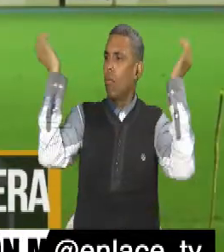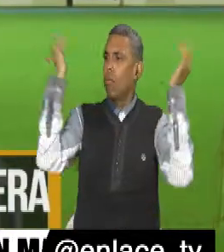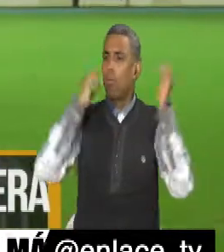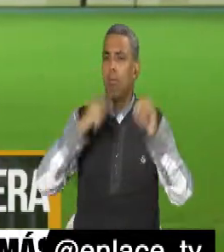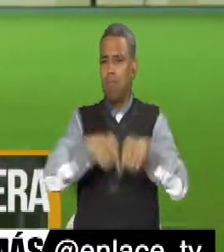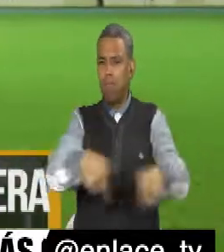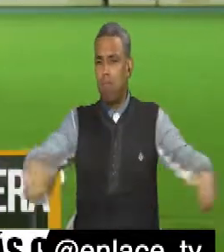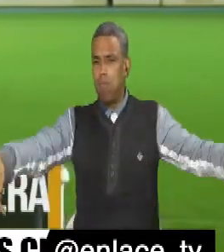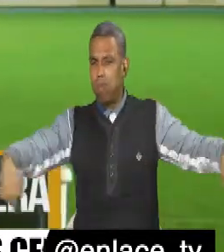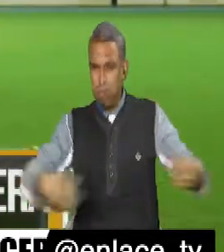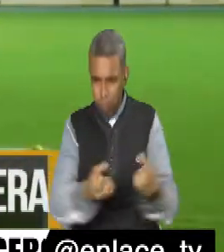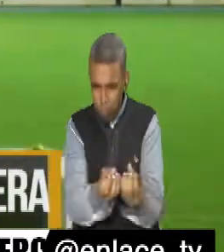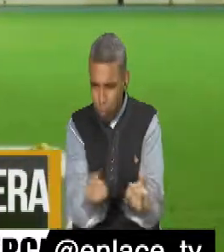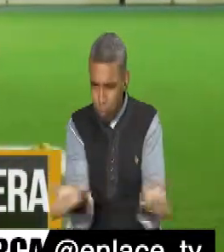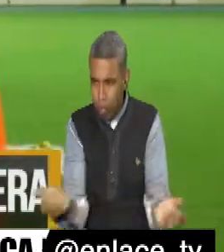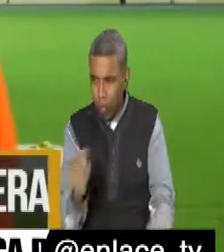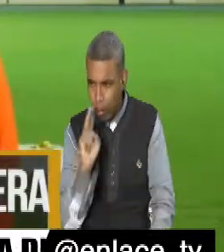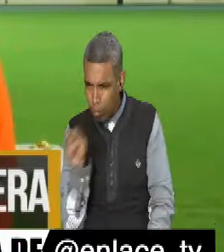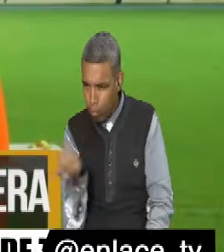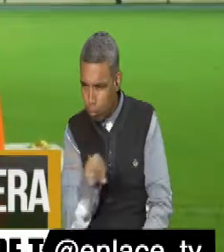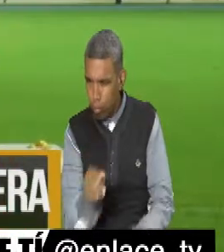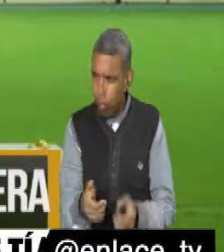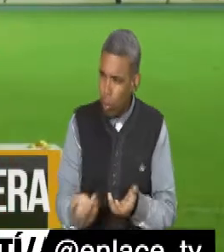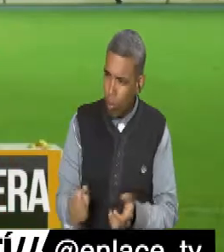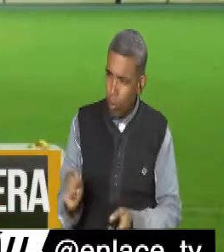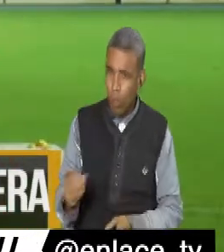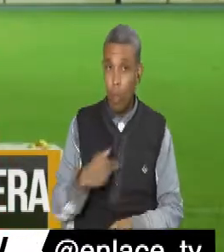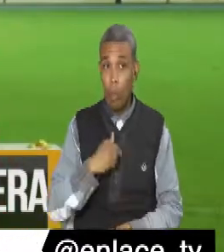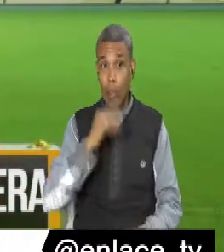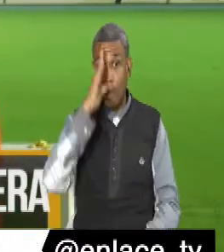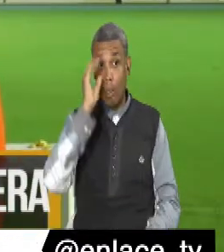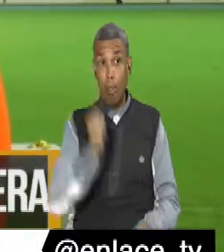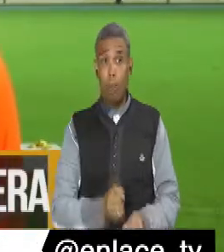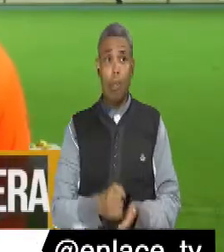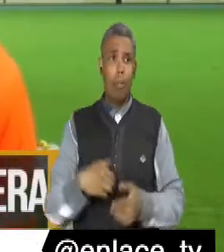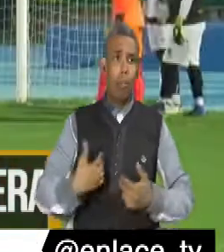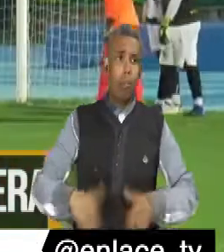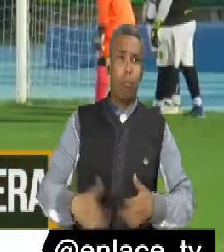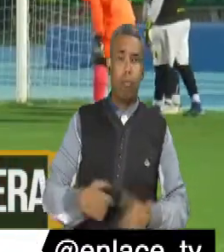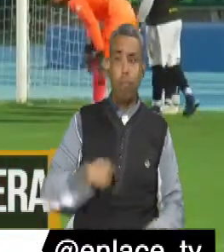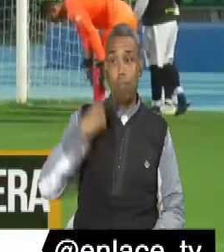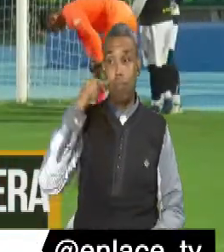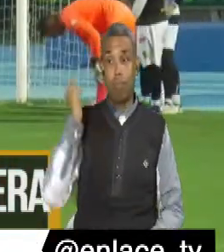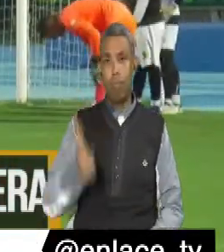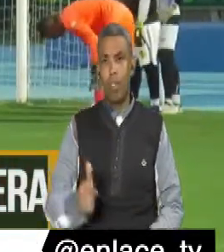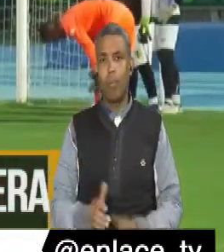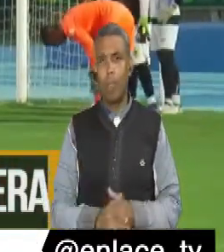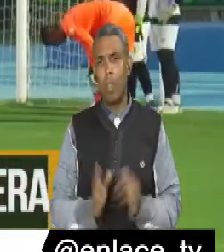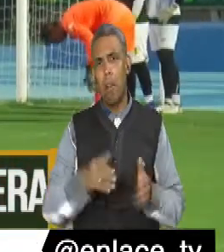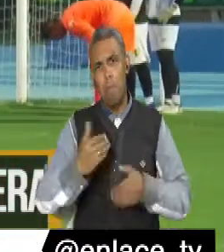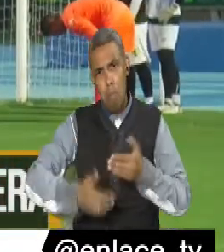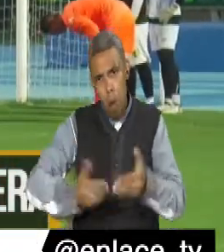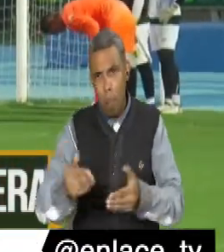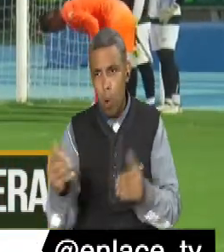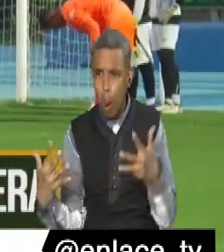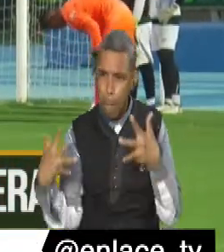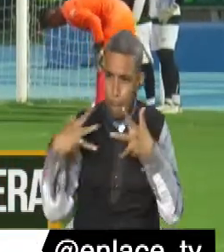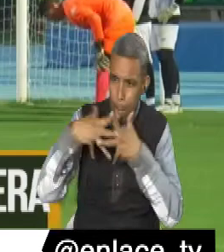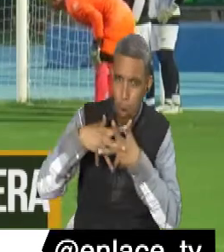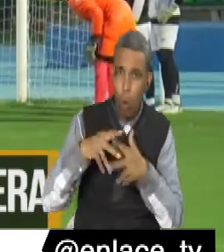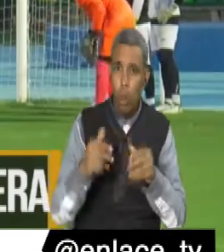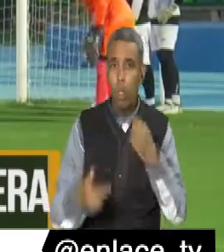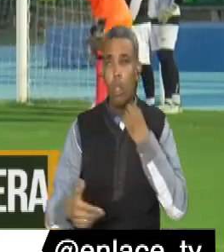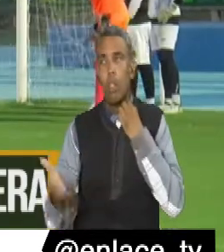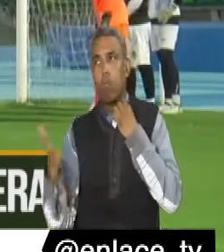que envidiarle a ningún equipo más grande o más popular, podríamos decirlo. Poco a poco se ha ido adaptando al inclemente clima de